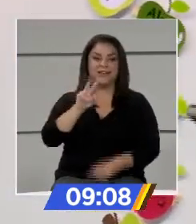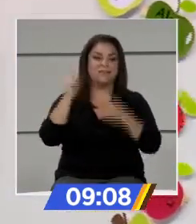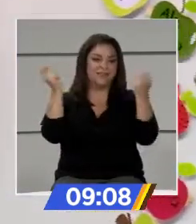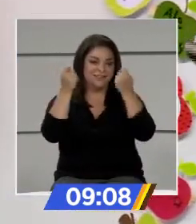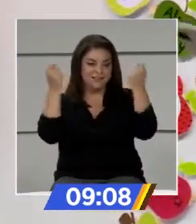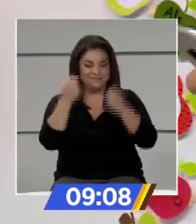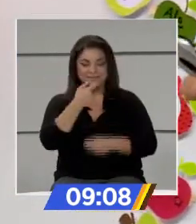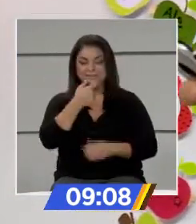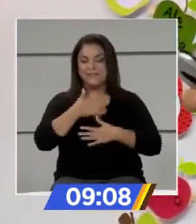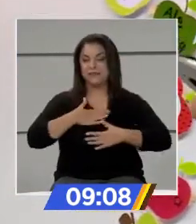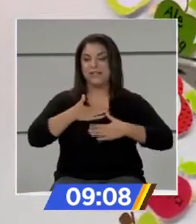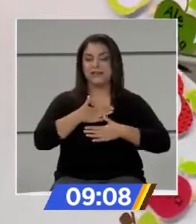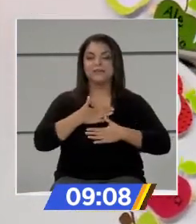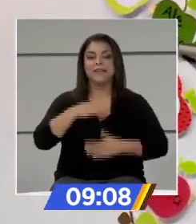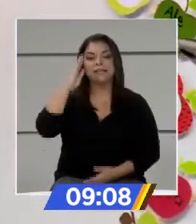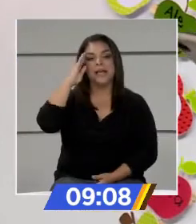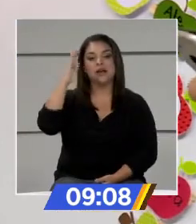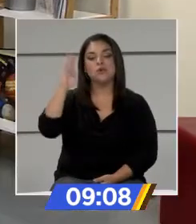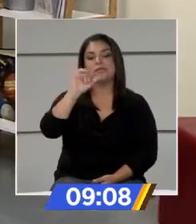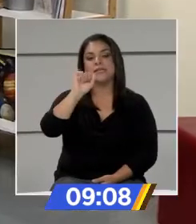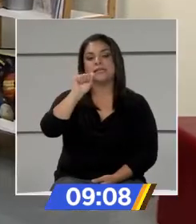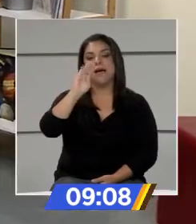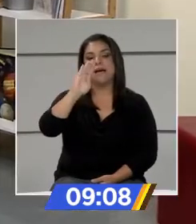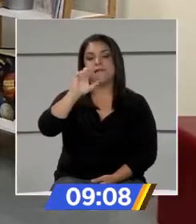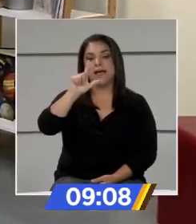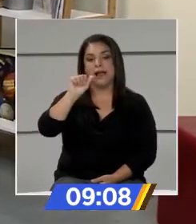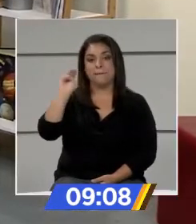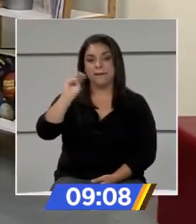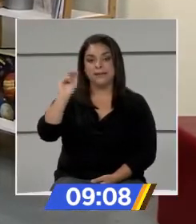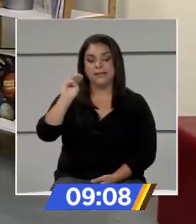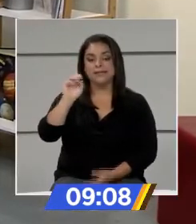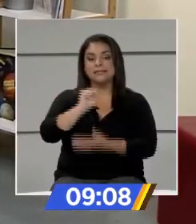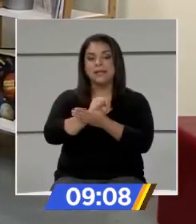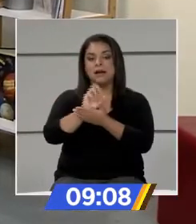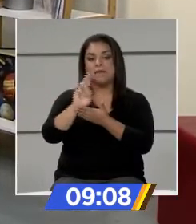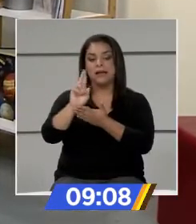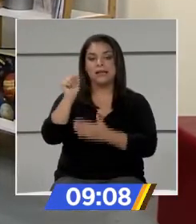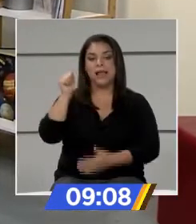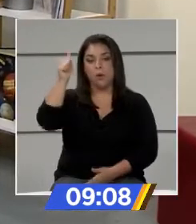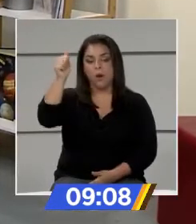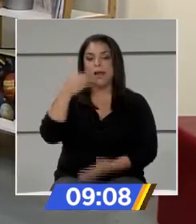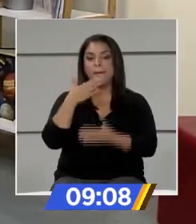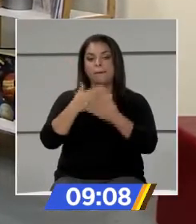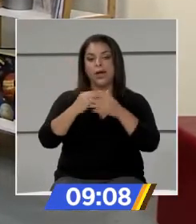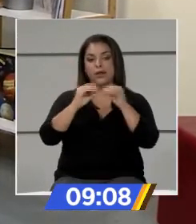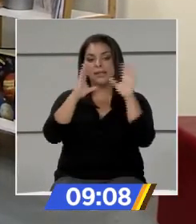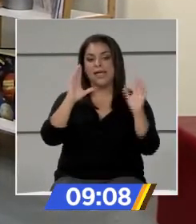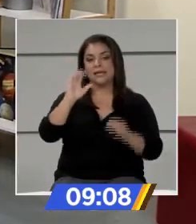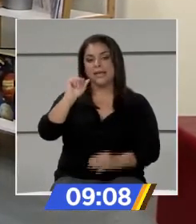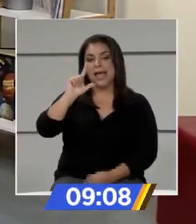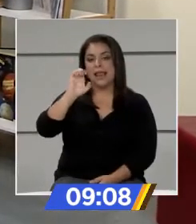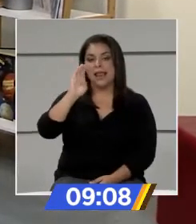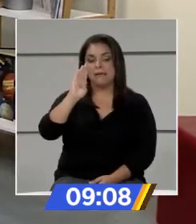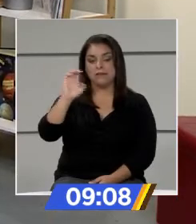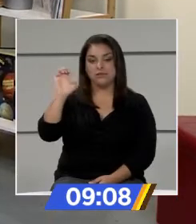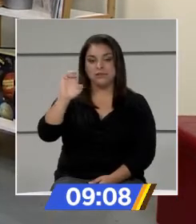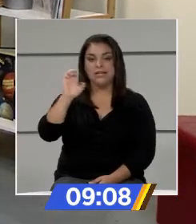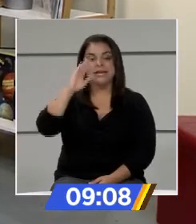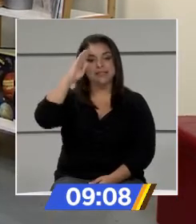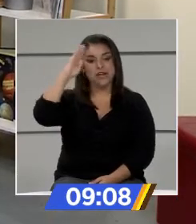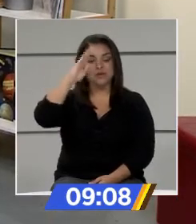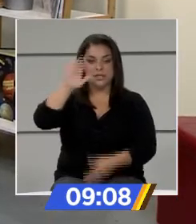disfrutar. Saludos a Isabela Méndez de San Rafael de Alajuela, que está presente. Buenos días, soy Calet Enríquez. Saludos para todos los que